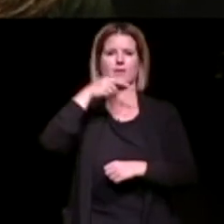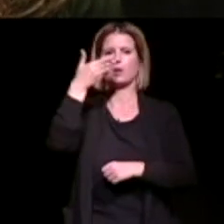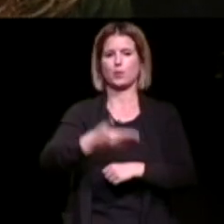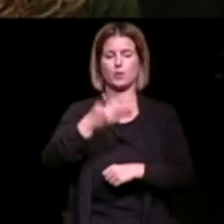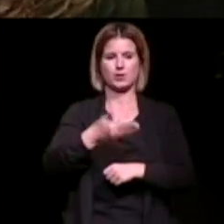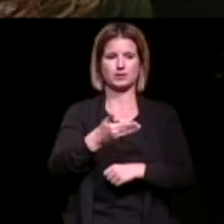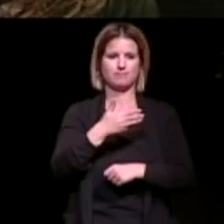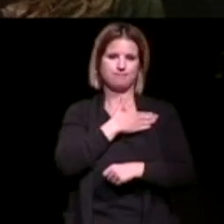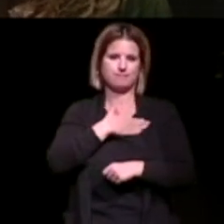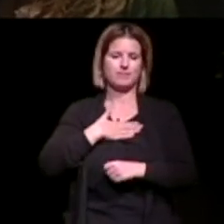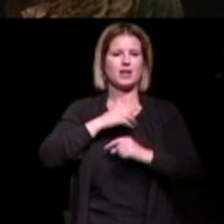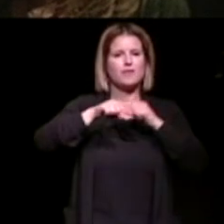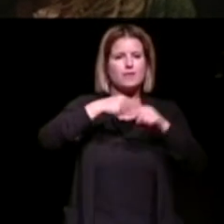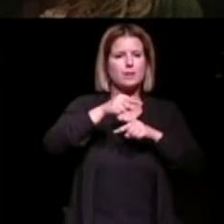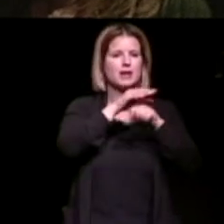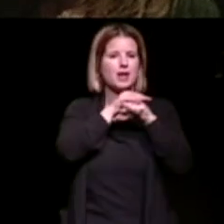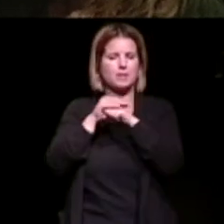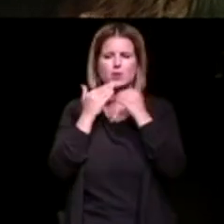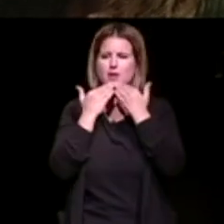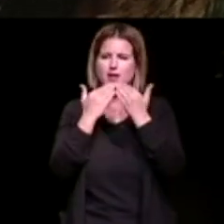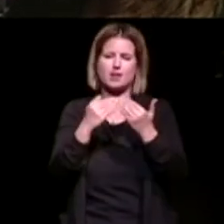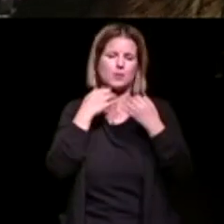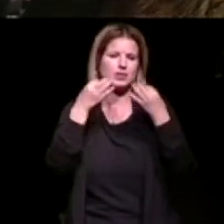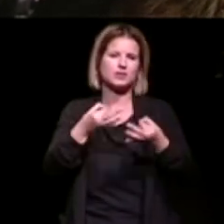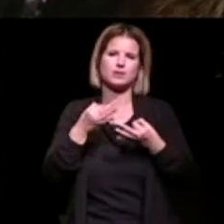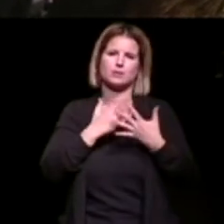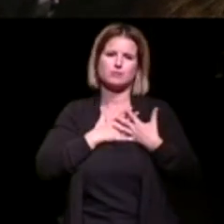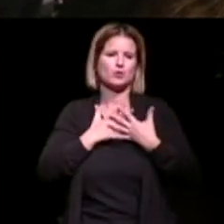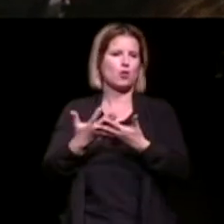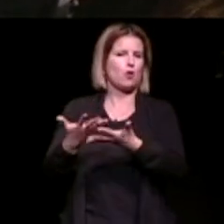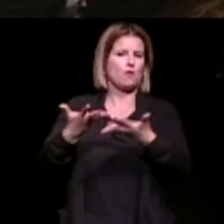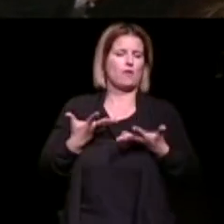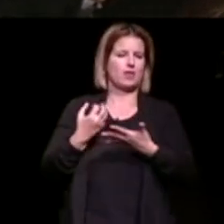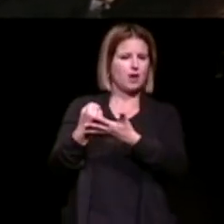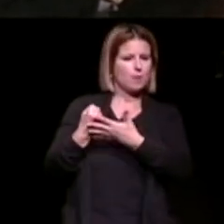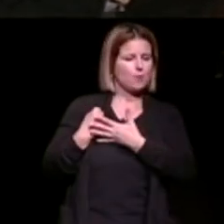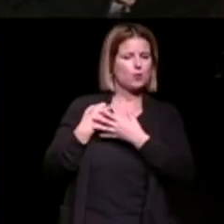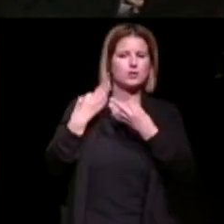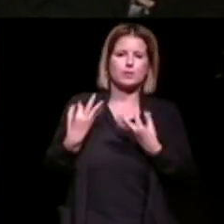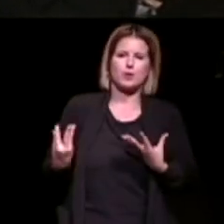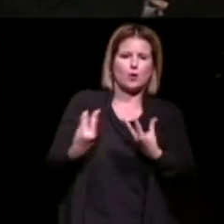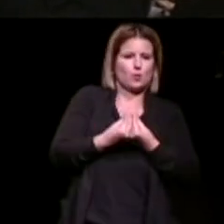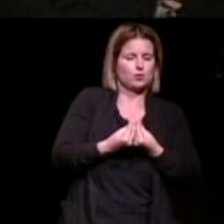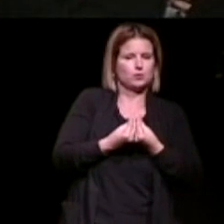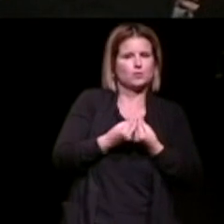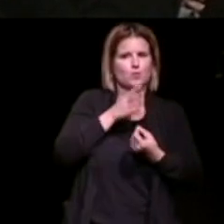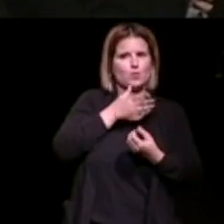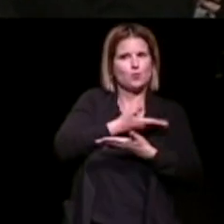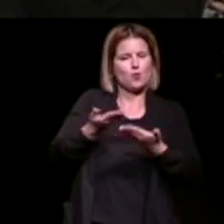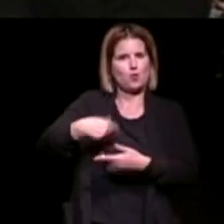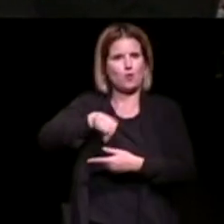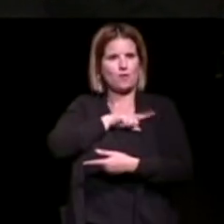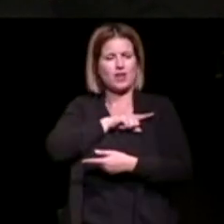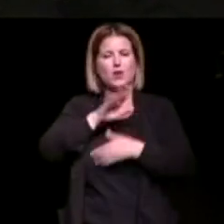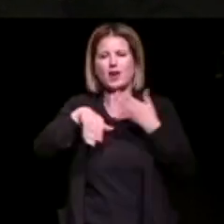Quiero agradecer a mi familia y amigos por su apoyo incondicional por estar siempre a mi lado por haber confiado en mí